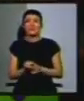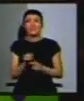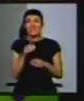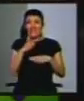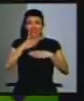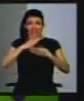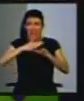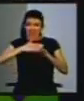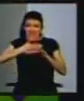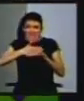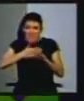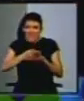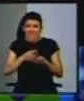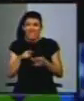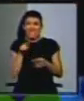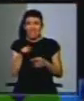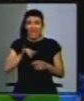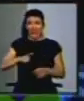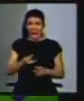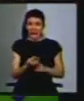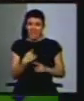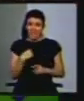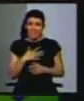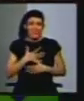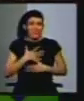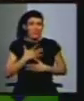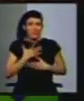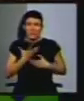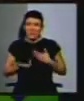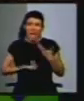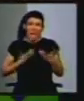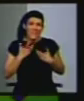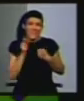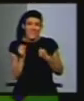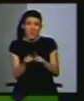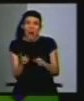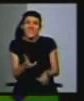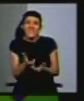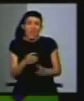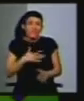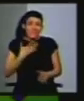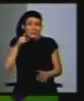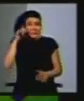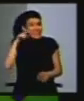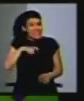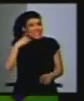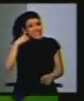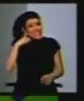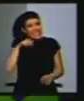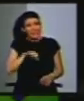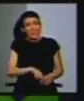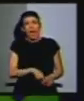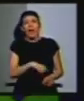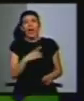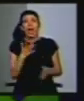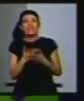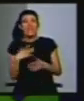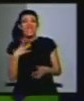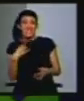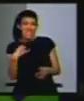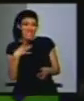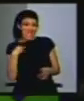conoció el infierno hasta que su propia hija lo descubrió en un salón VIP del casino, rodeado de un cerro de